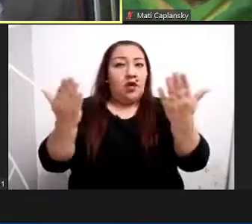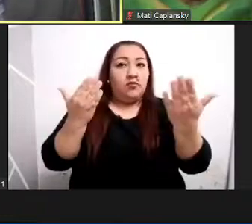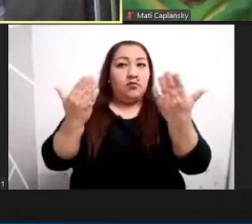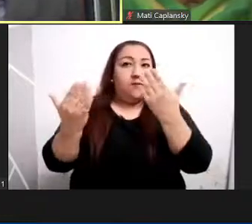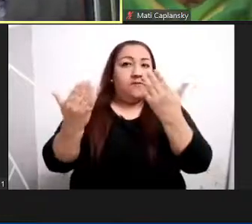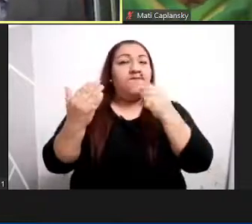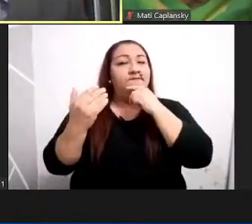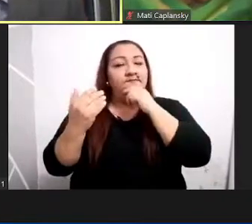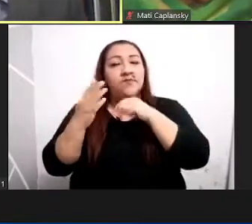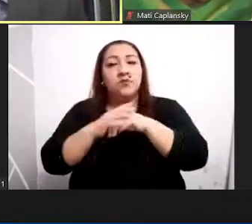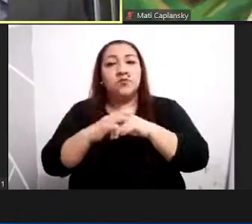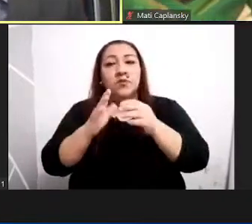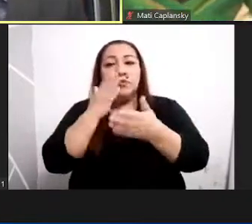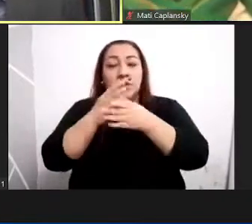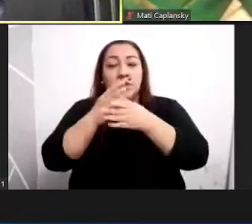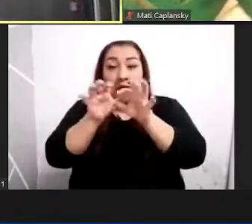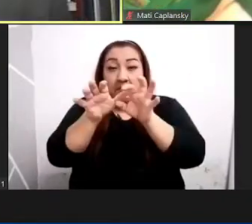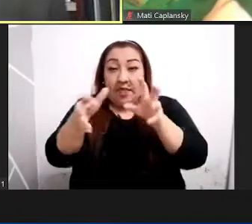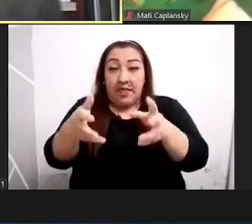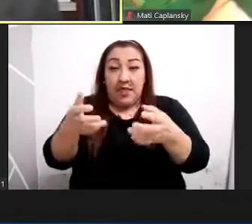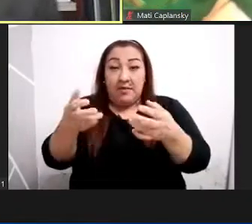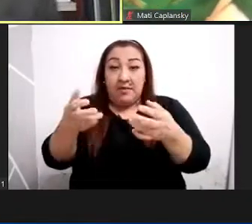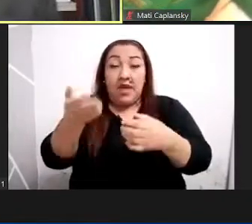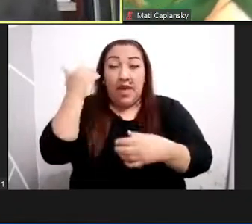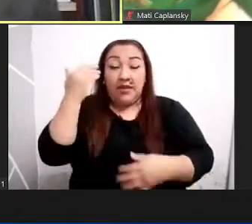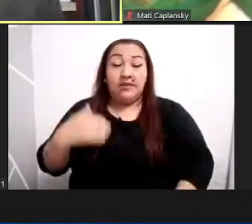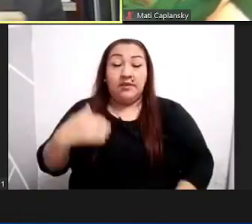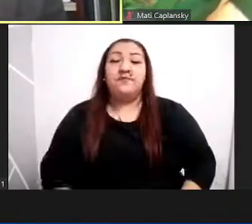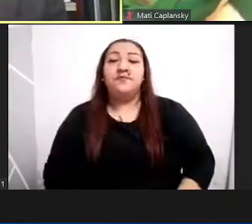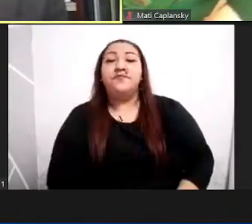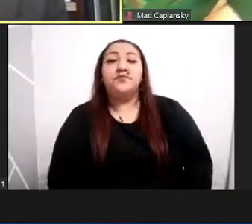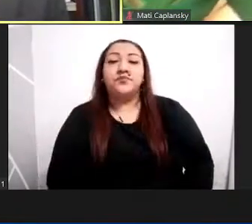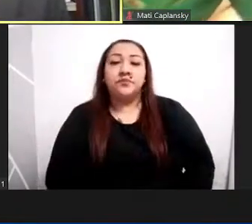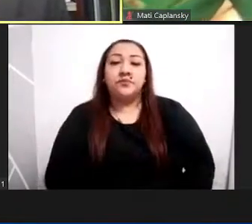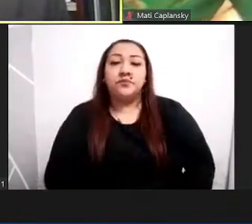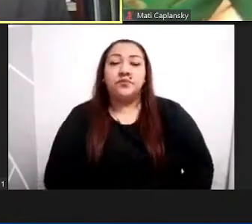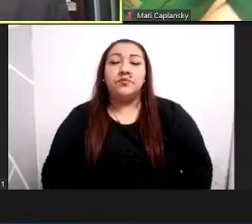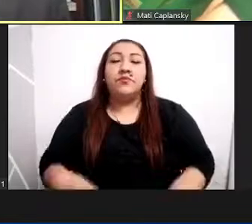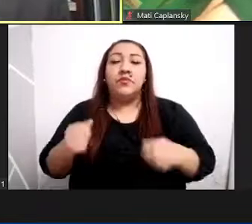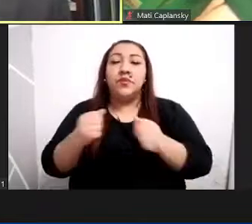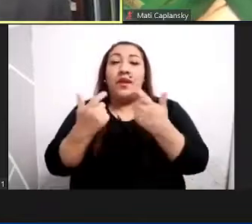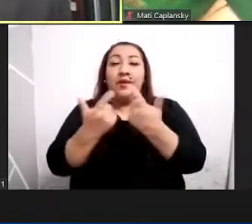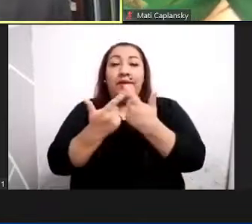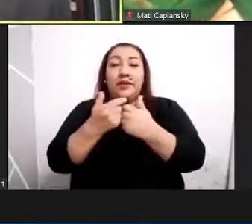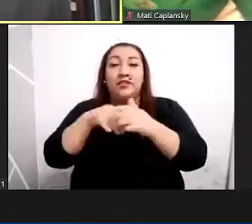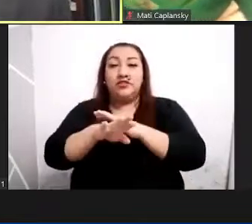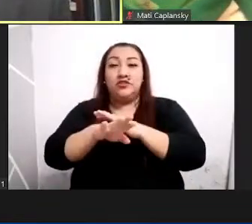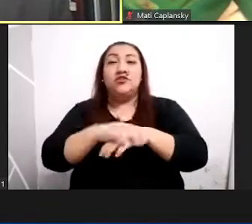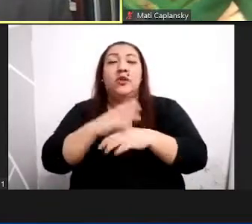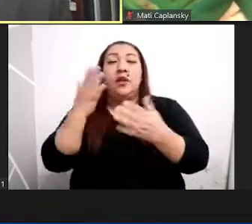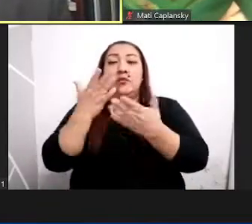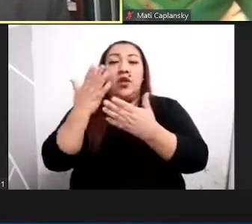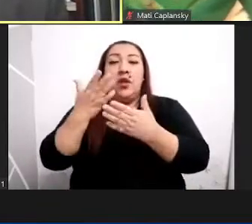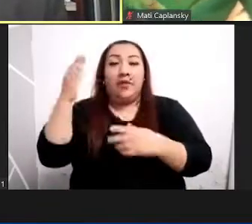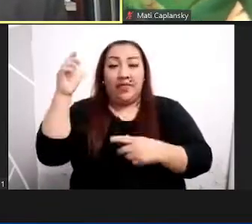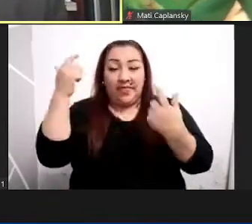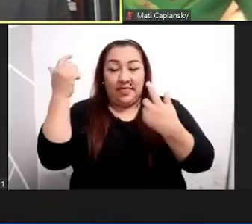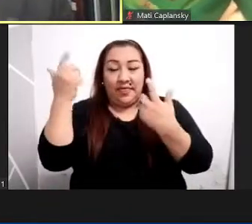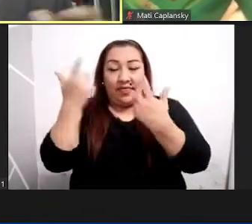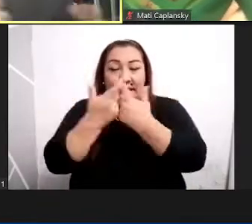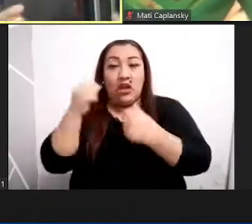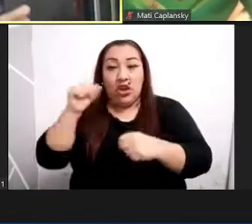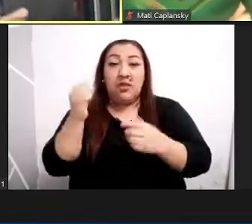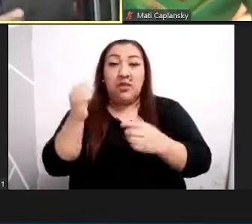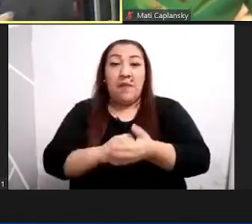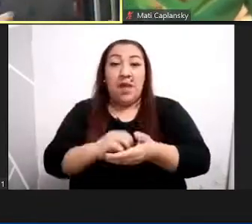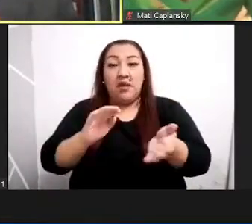la pandemia con la que hemos pasado con la guerra interna a propósito de la muerte de Abimael Guzmán, ¿no?